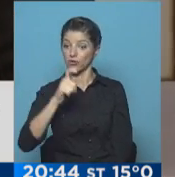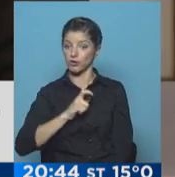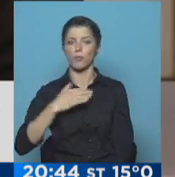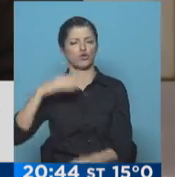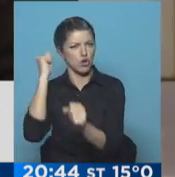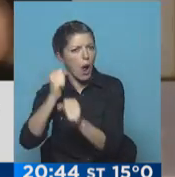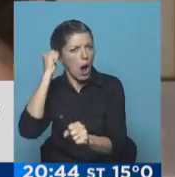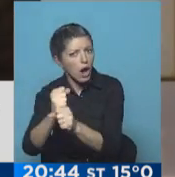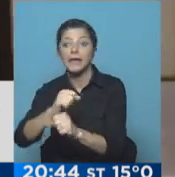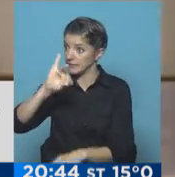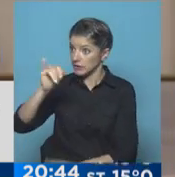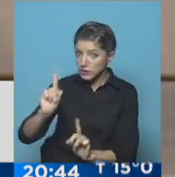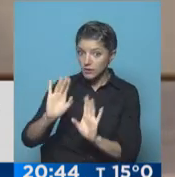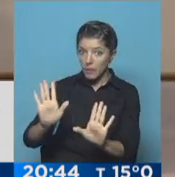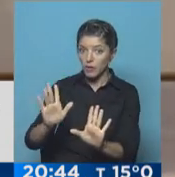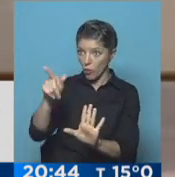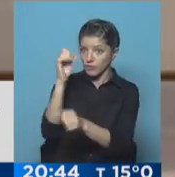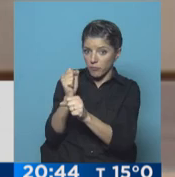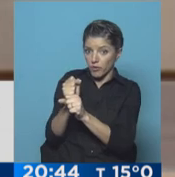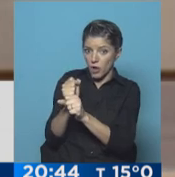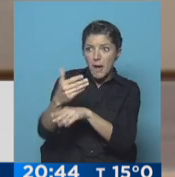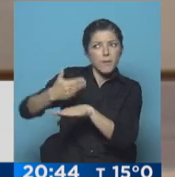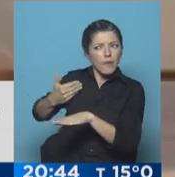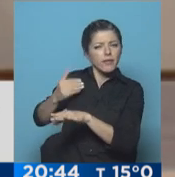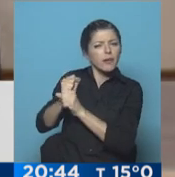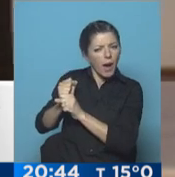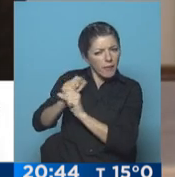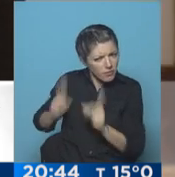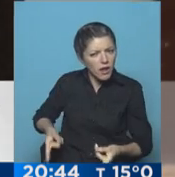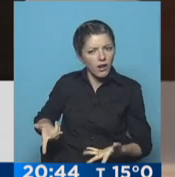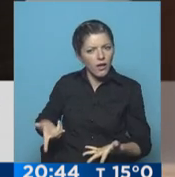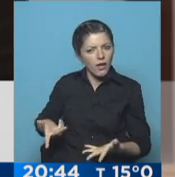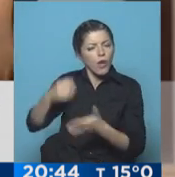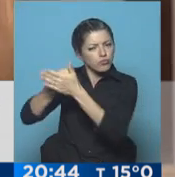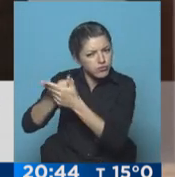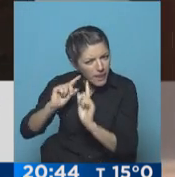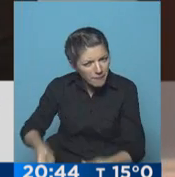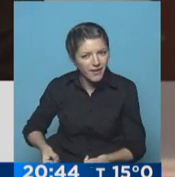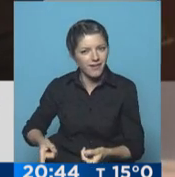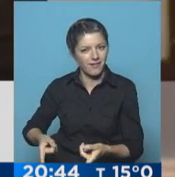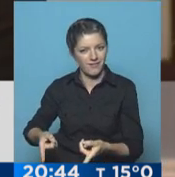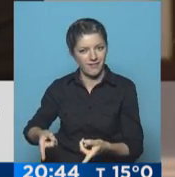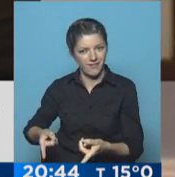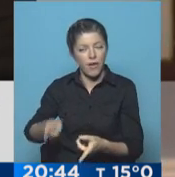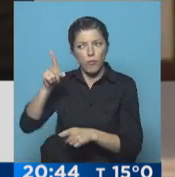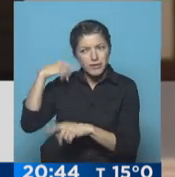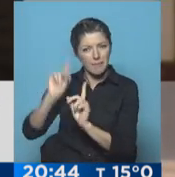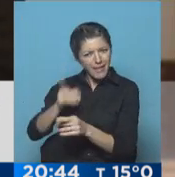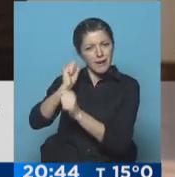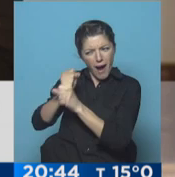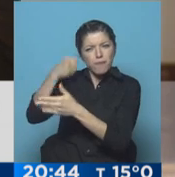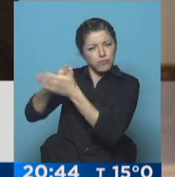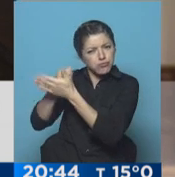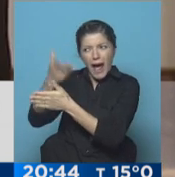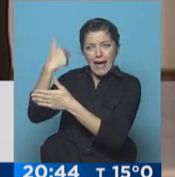mucho y hice esfuerzo, sí, y antes no trabajabas, no hacías esfuerzo, también te trabajabas y esforzabas, pero